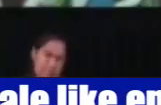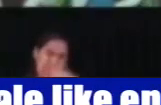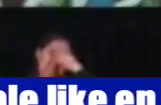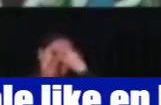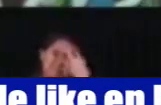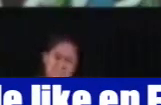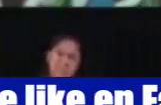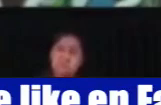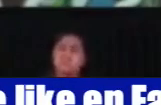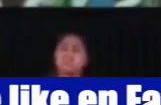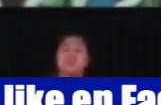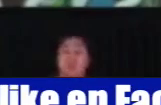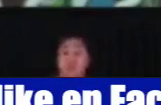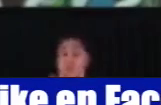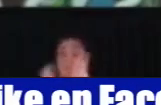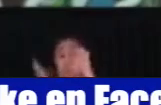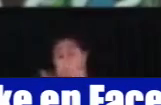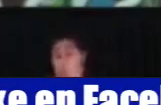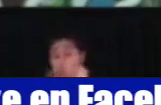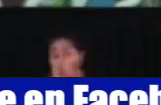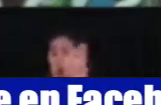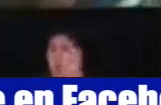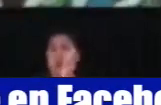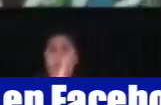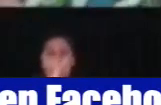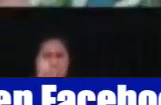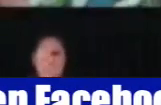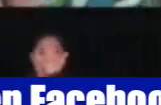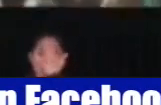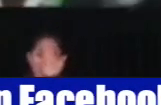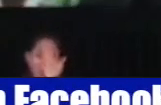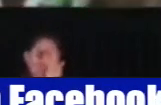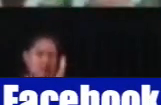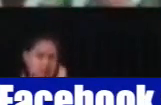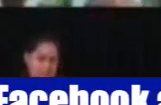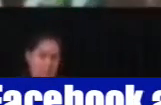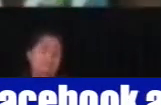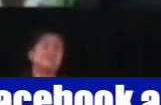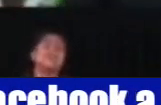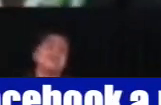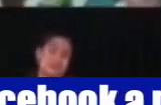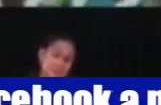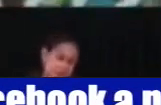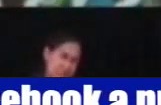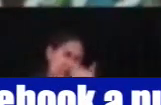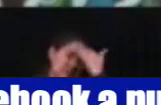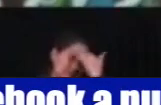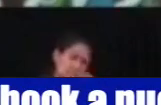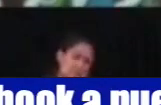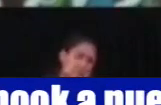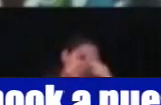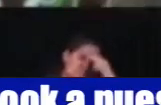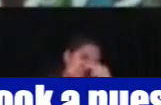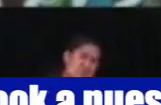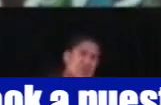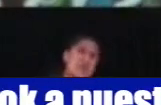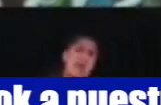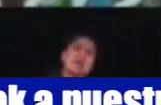conozco el mundo y conozco el papel de México en el